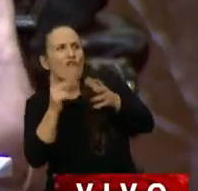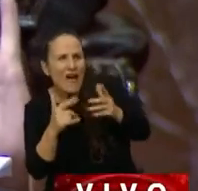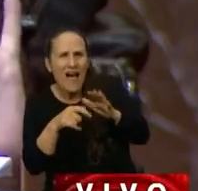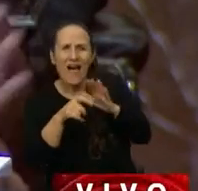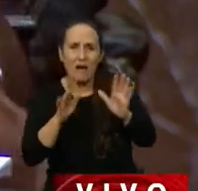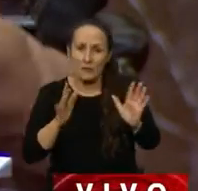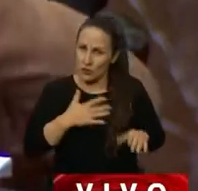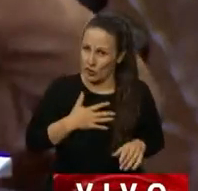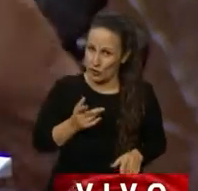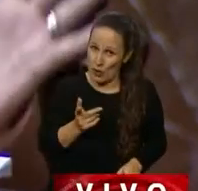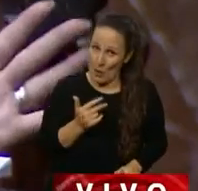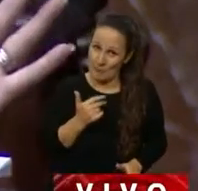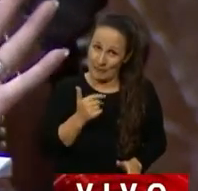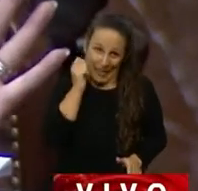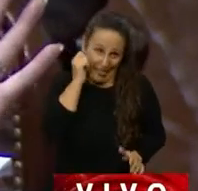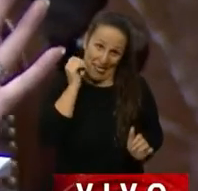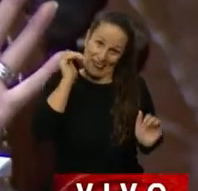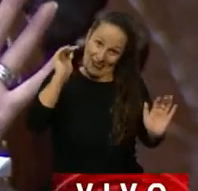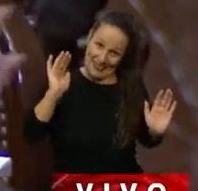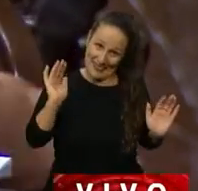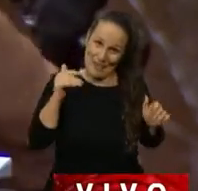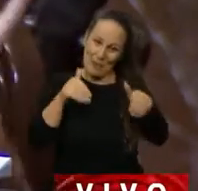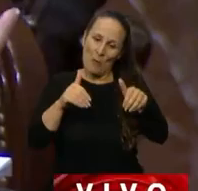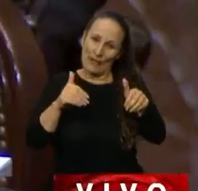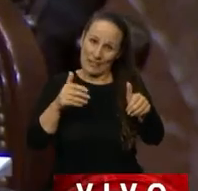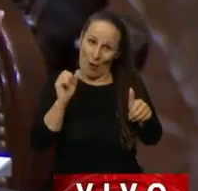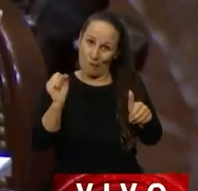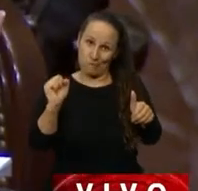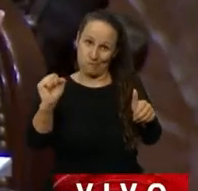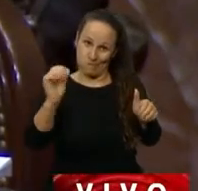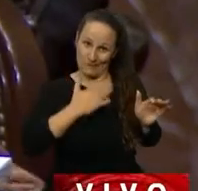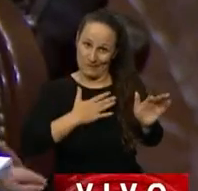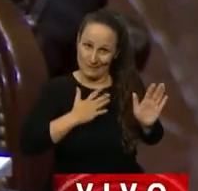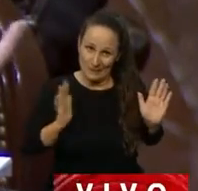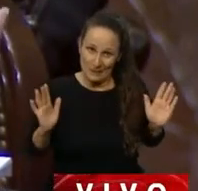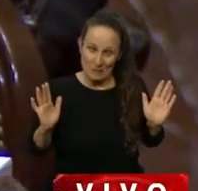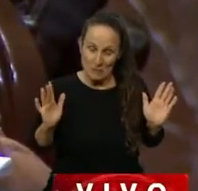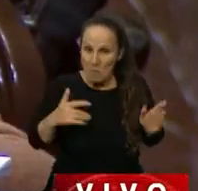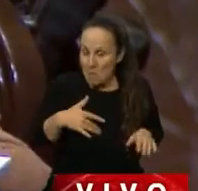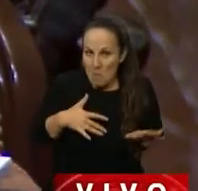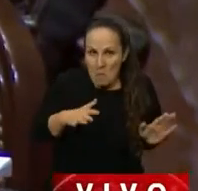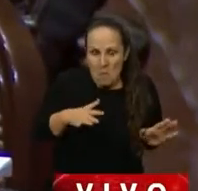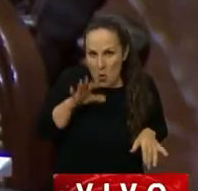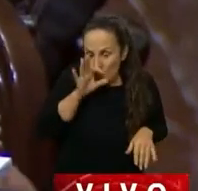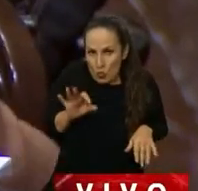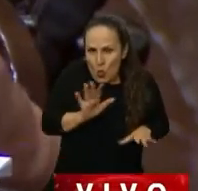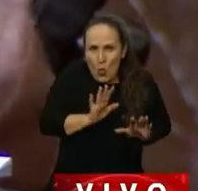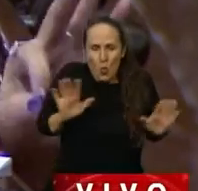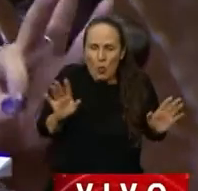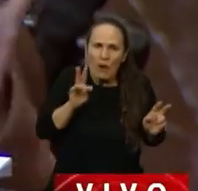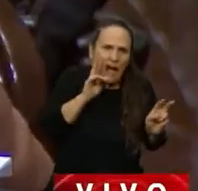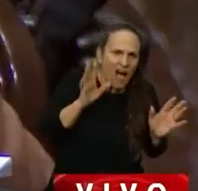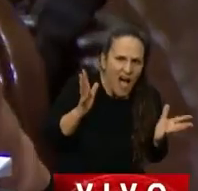soy ninguna niña, y he pasado muchísimas elecciones, muchísimas, nunca jamás